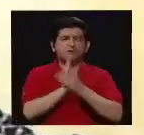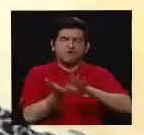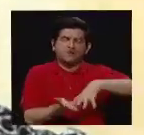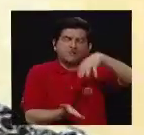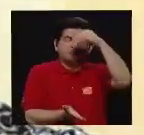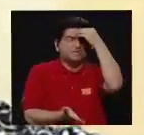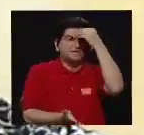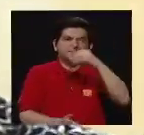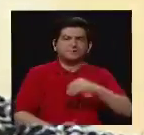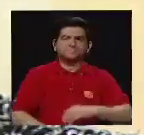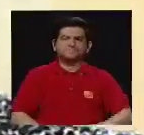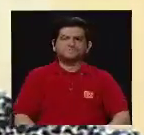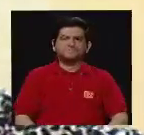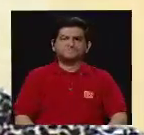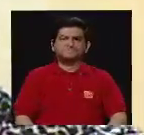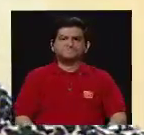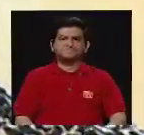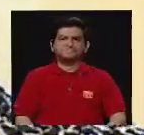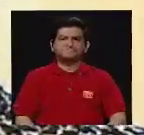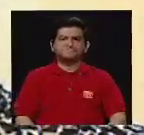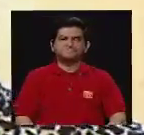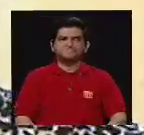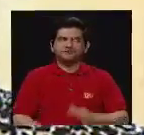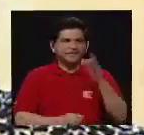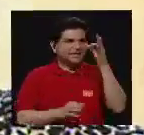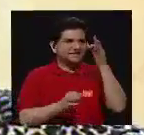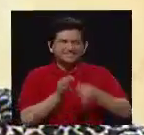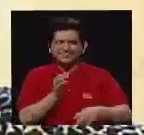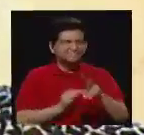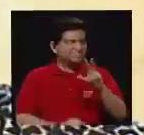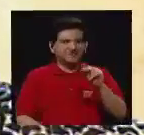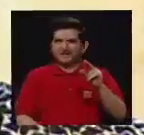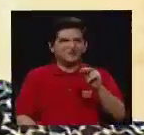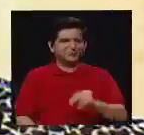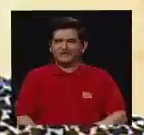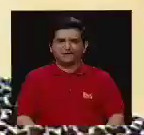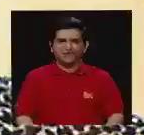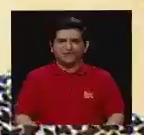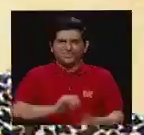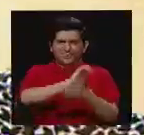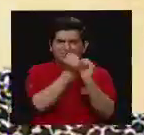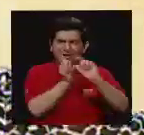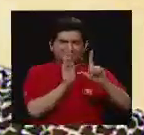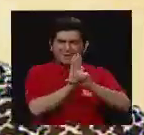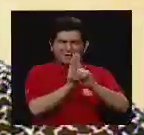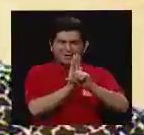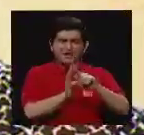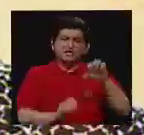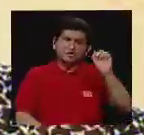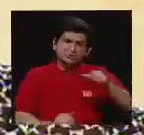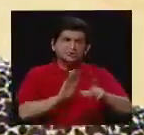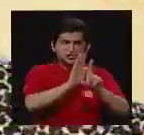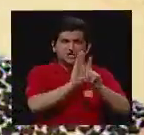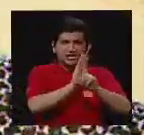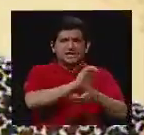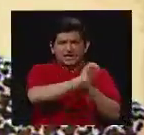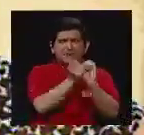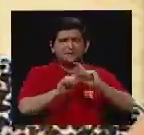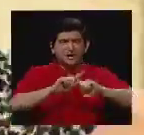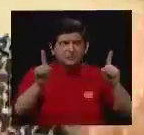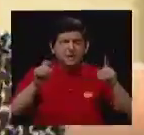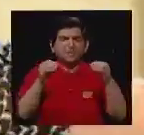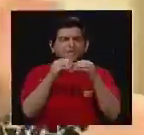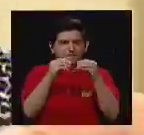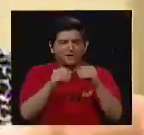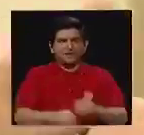aprendizaje. Entonces, no es tan simple como que hay que cambiar la ley. Sí, hay que cambiar la ley, pero la ley no